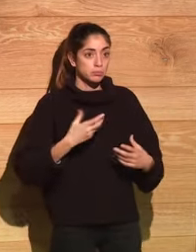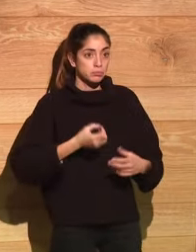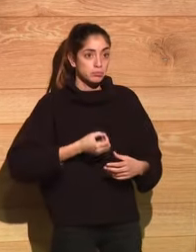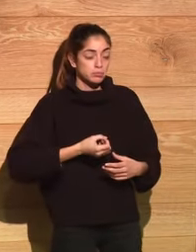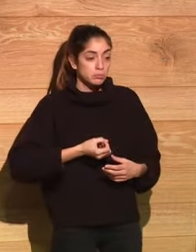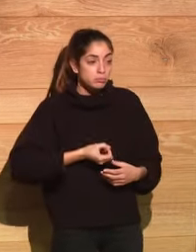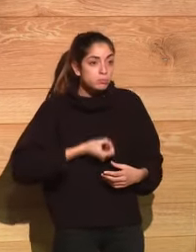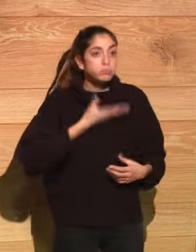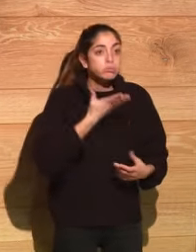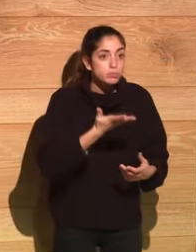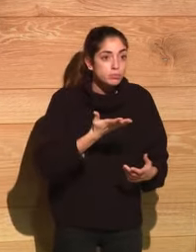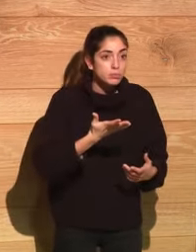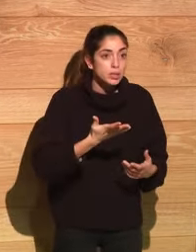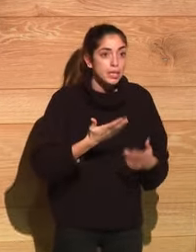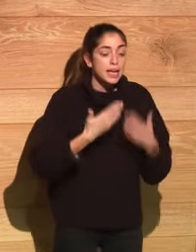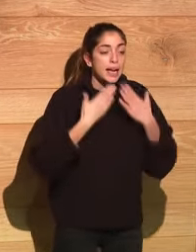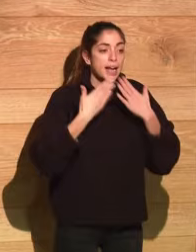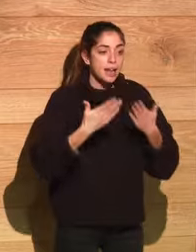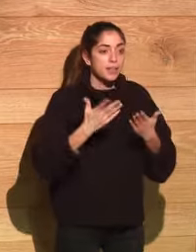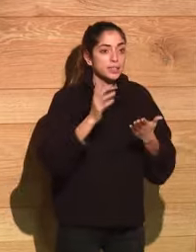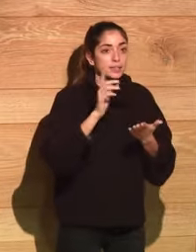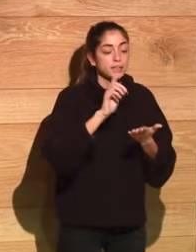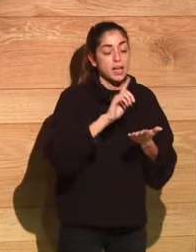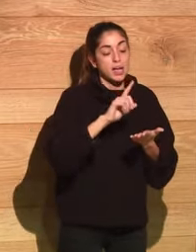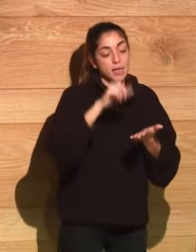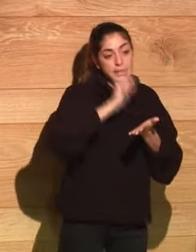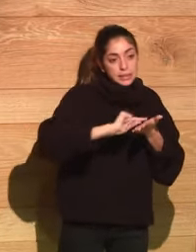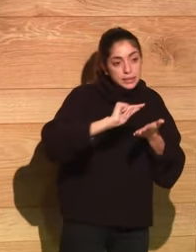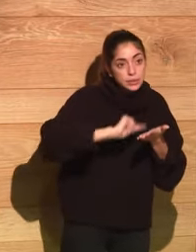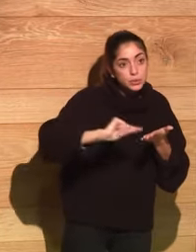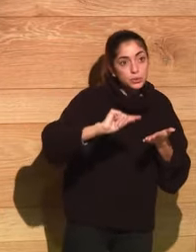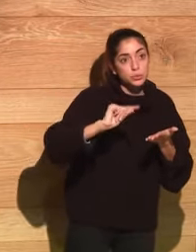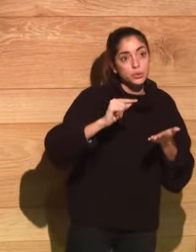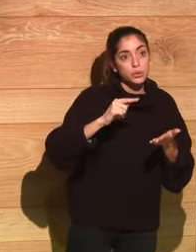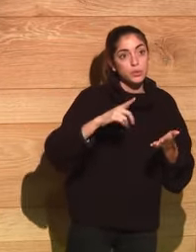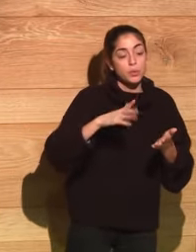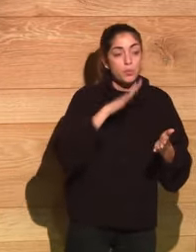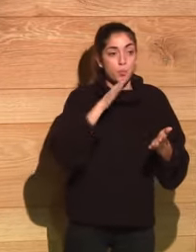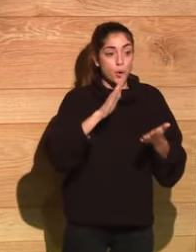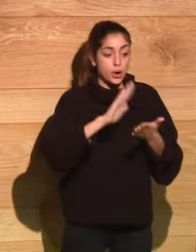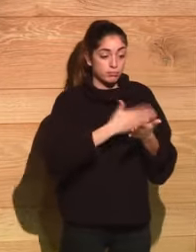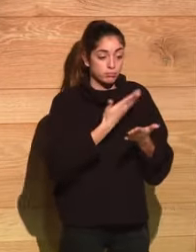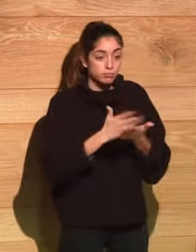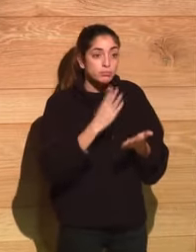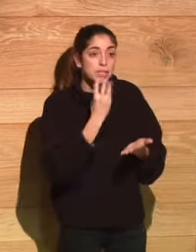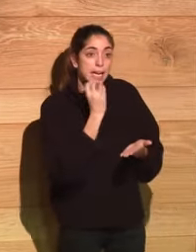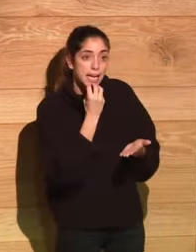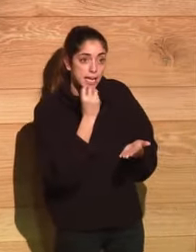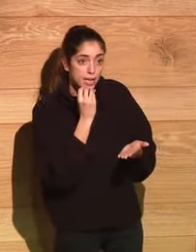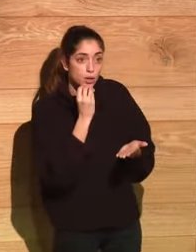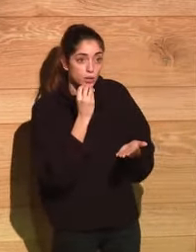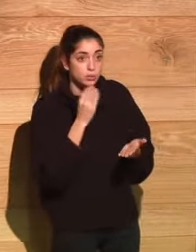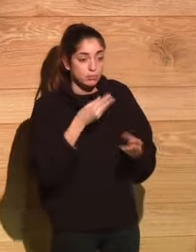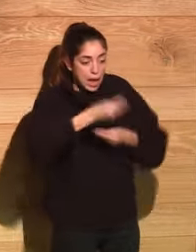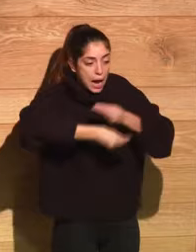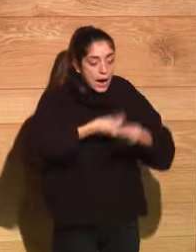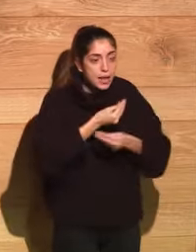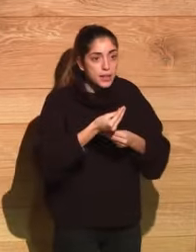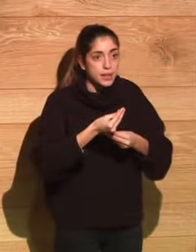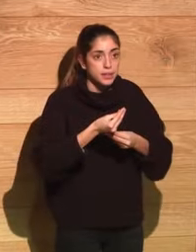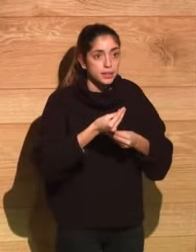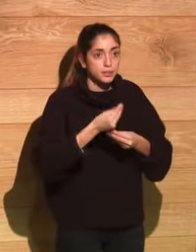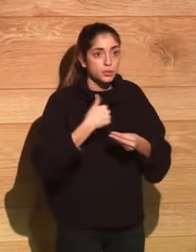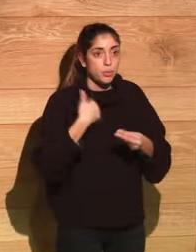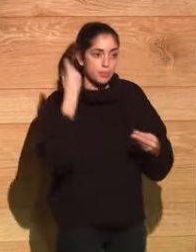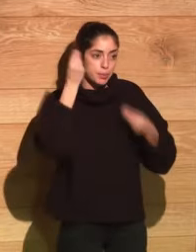con la escritura, que sale con... los primeros poetas, ¿no? Los poetas arcaicos griegos, y que es un yo inflamado. Ese yo inflamado ya no nos va a